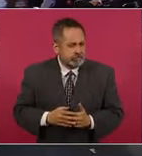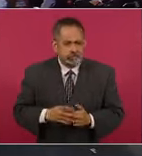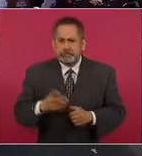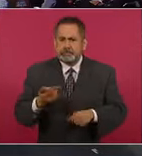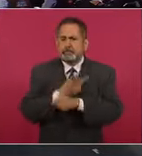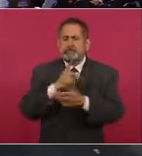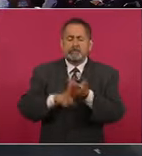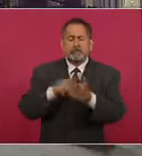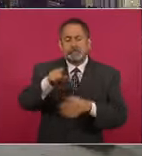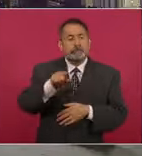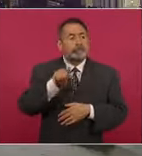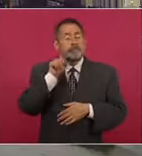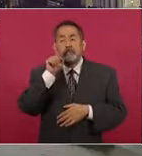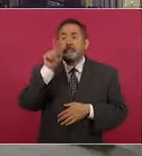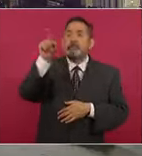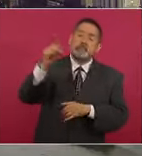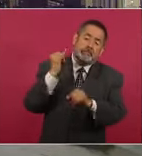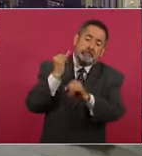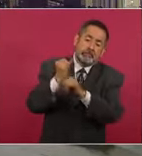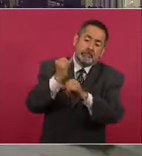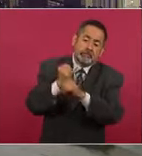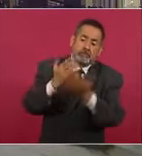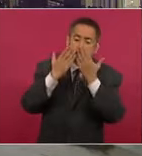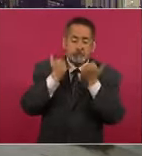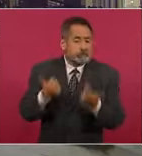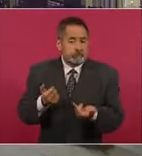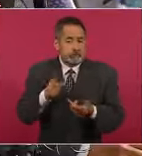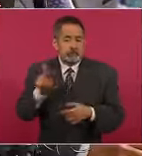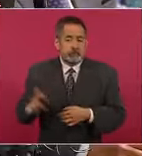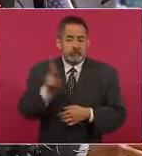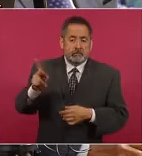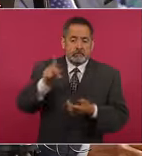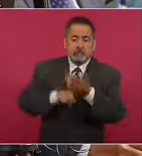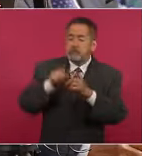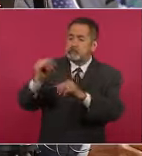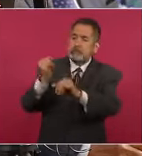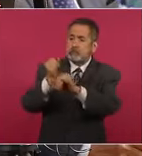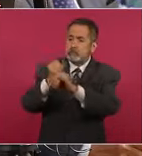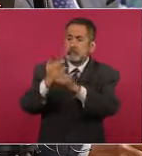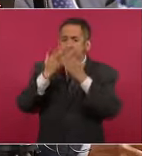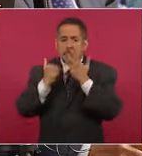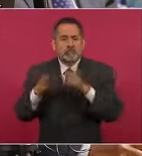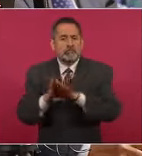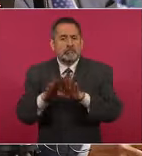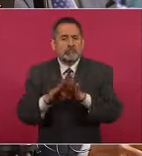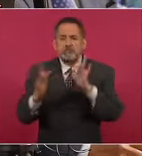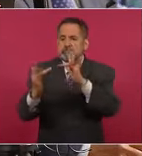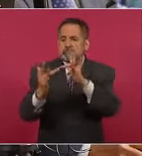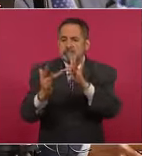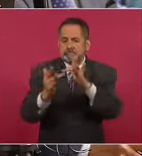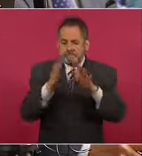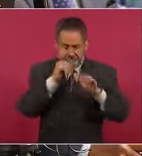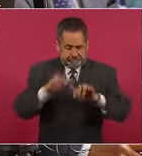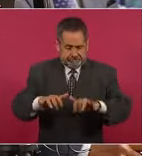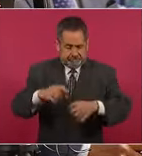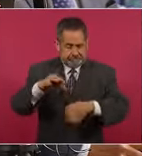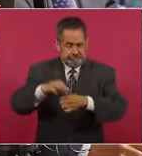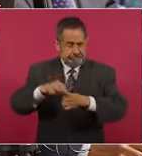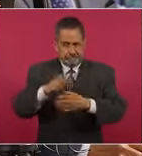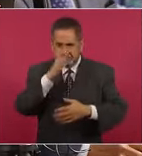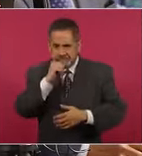el internet todavía no existe y no tendrían acceso a la conectividad y por consecuencia no podrían votar de esta